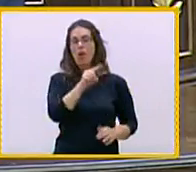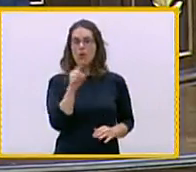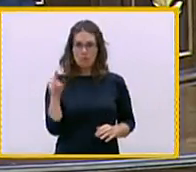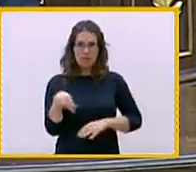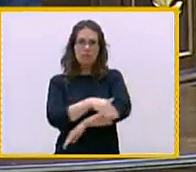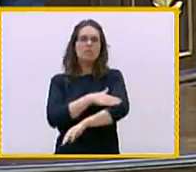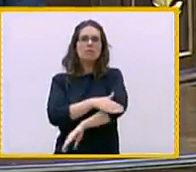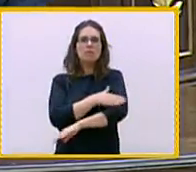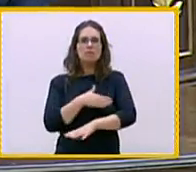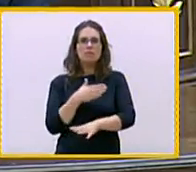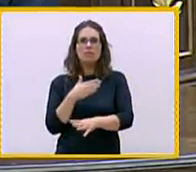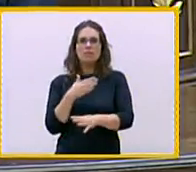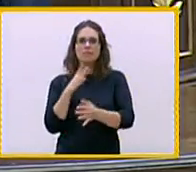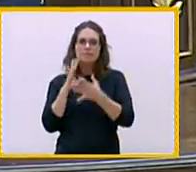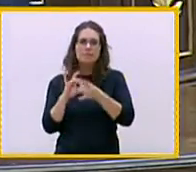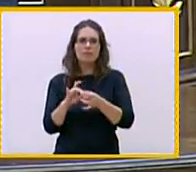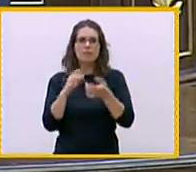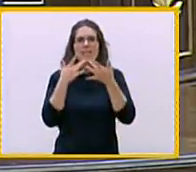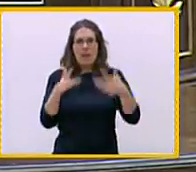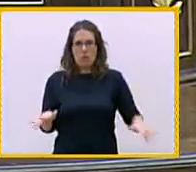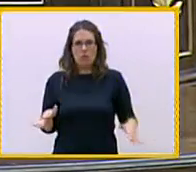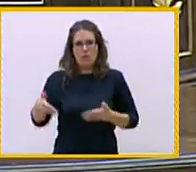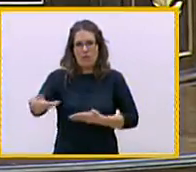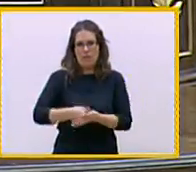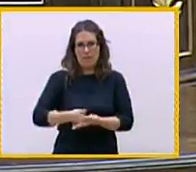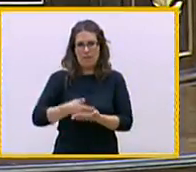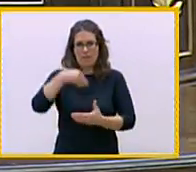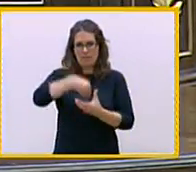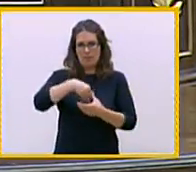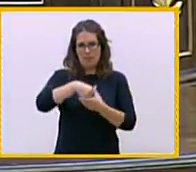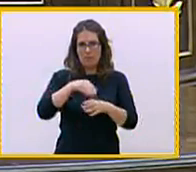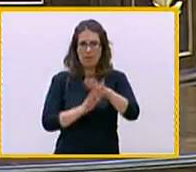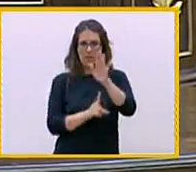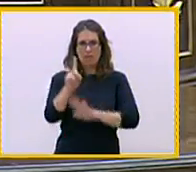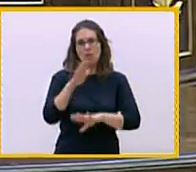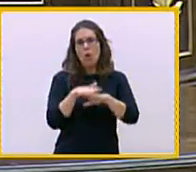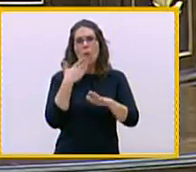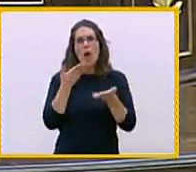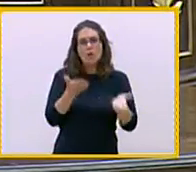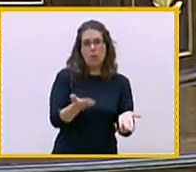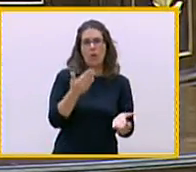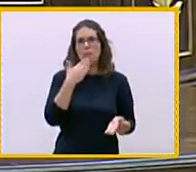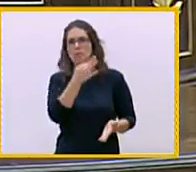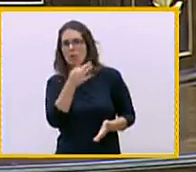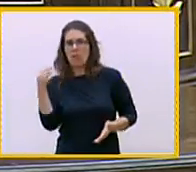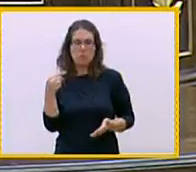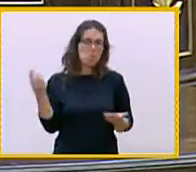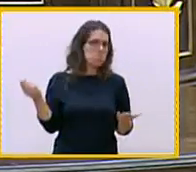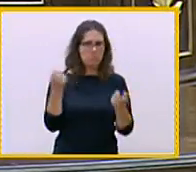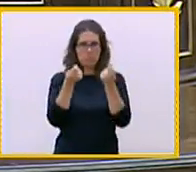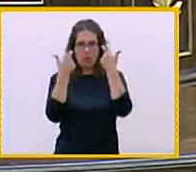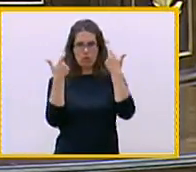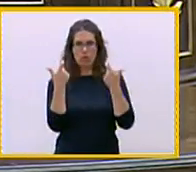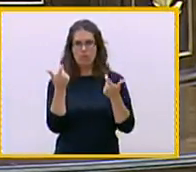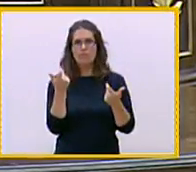contribución neutra de la demanda interna al crecimiento, lo que constituirá una mejora relativa tras la